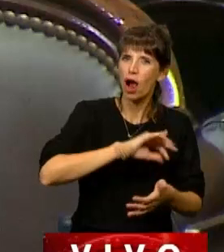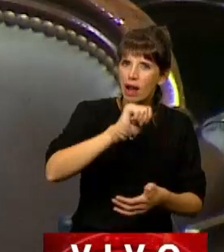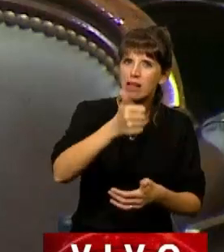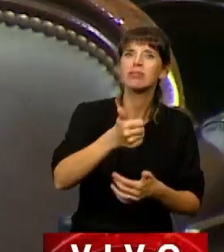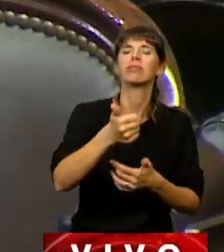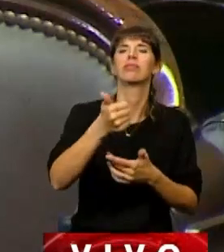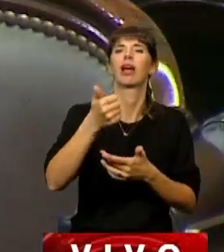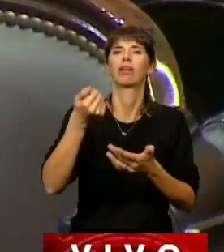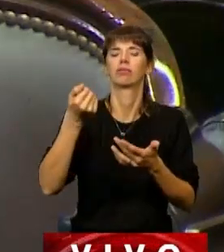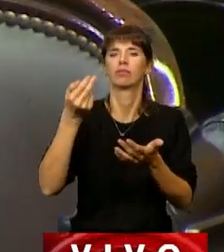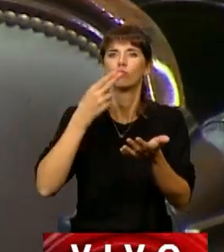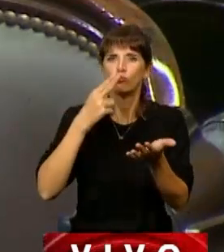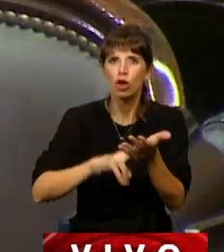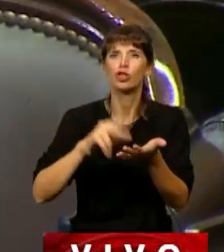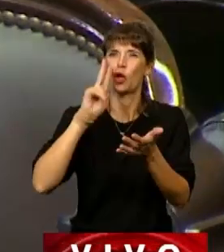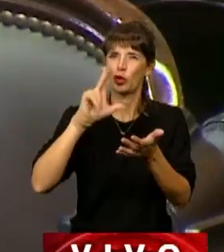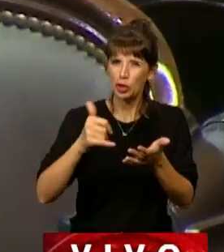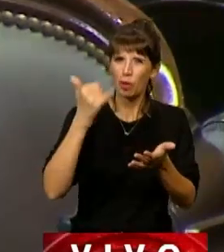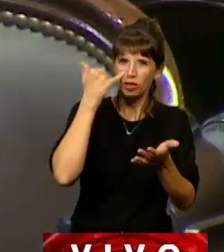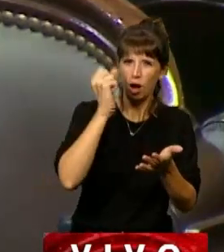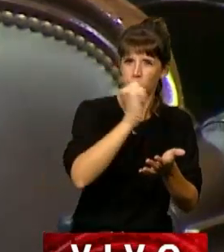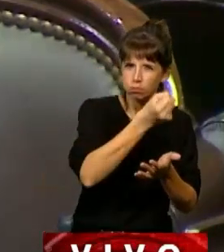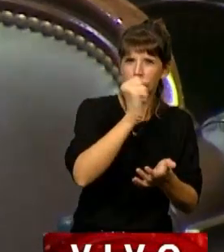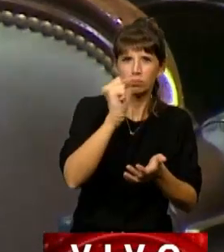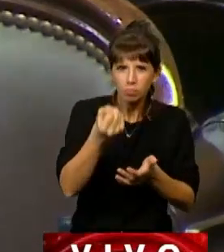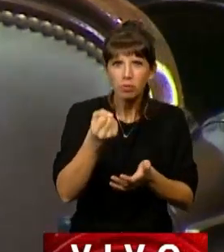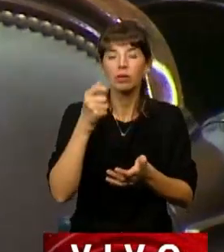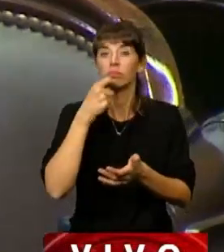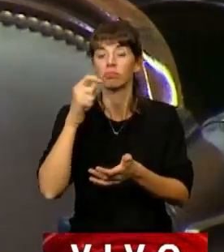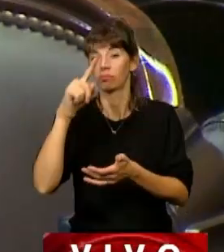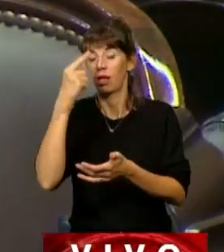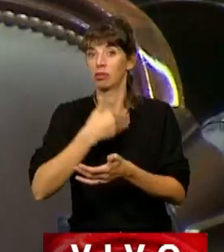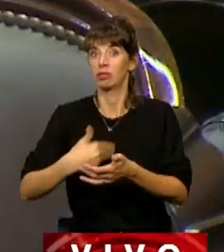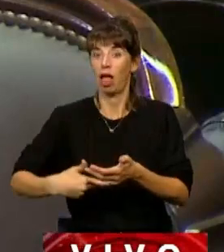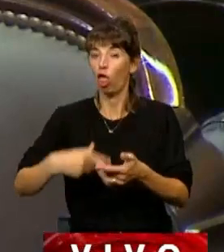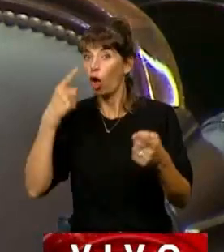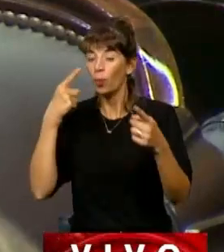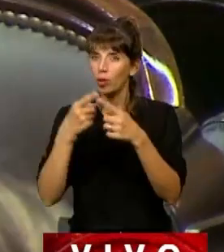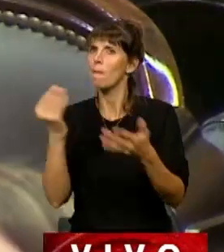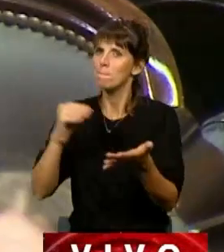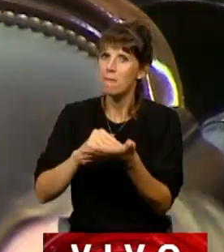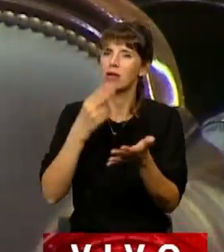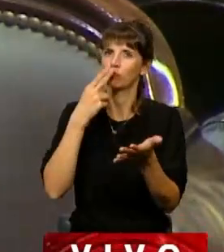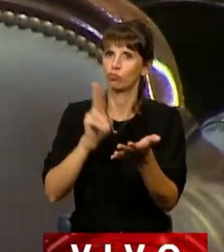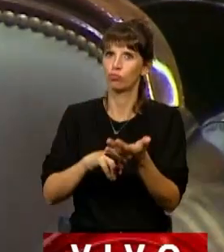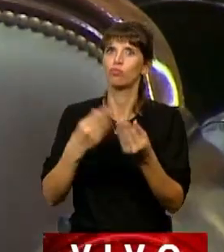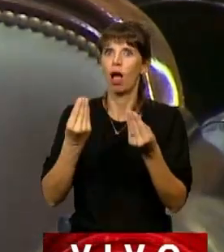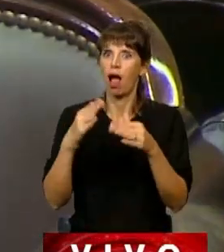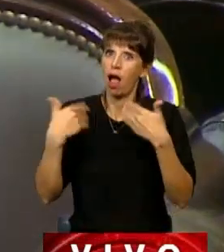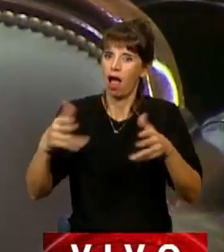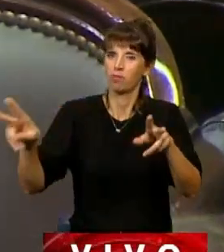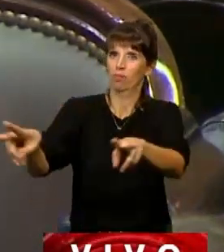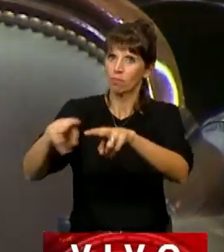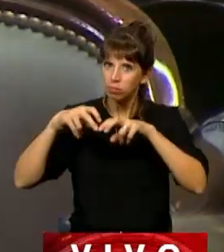el impuesto al IVA, por lo que el Estado, si el objetivo de esta tasa es poder tener financiamiento para derivar esta